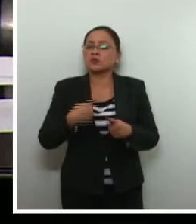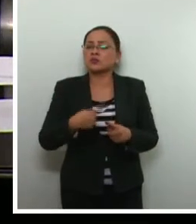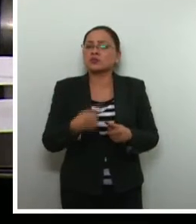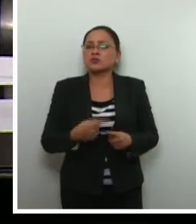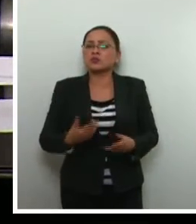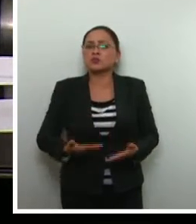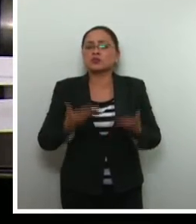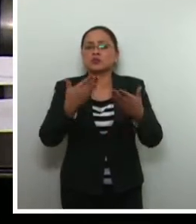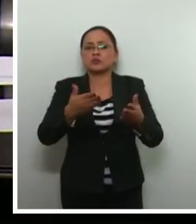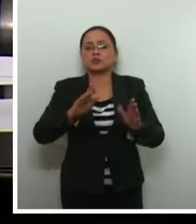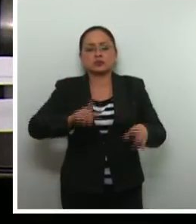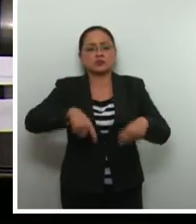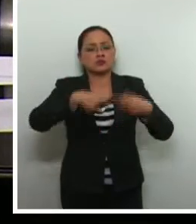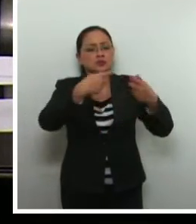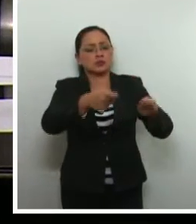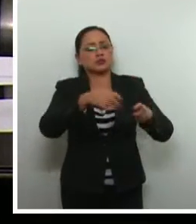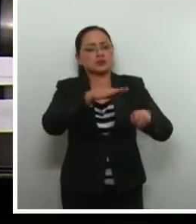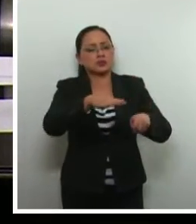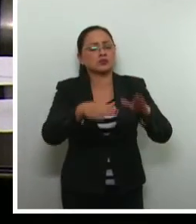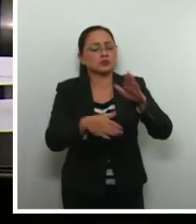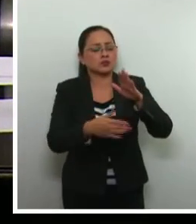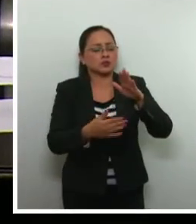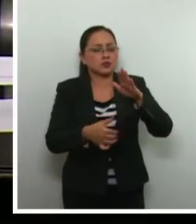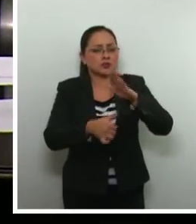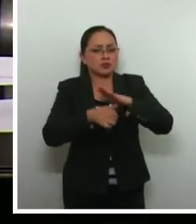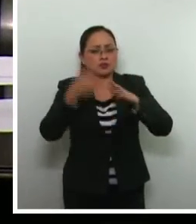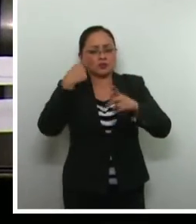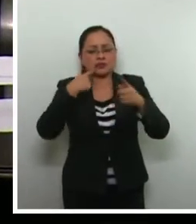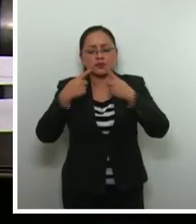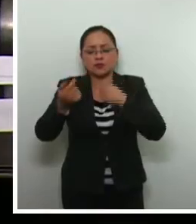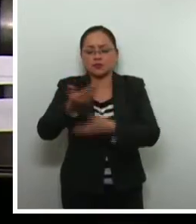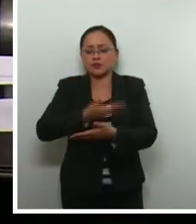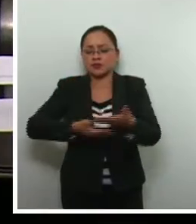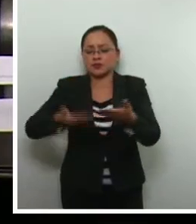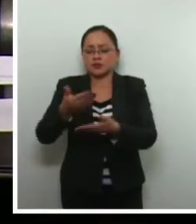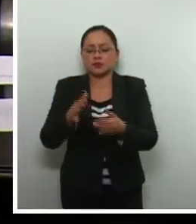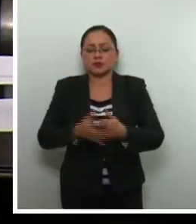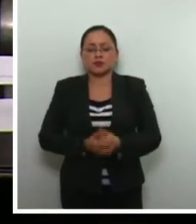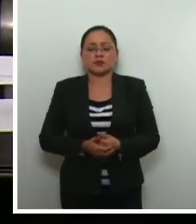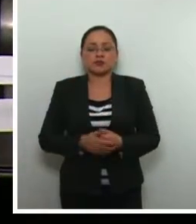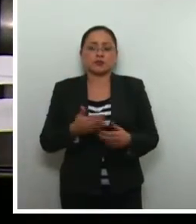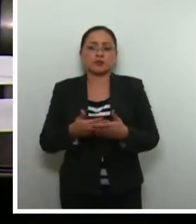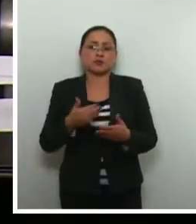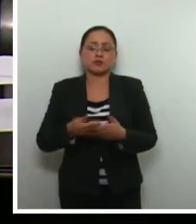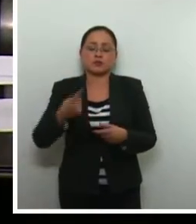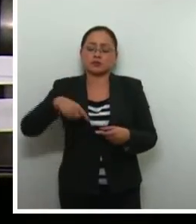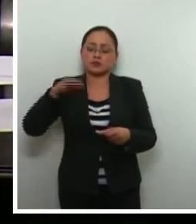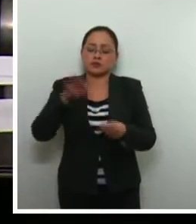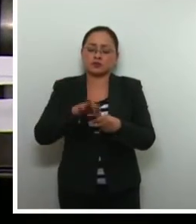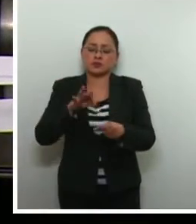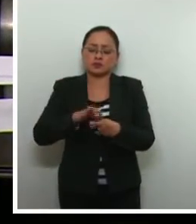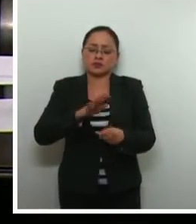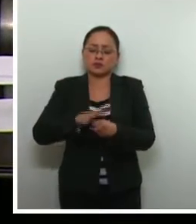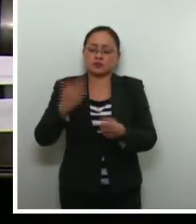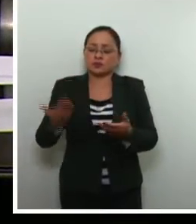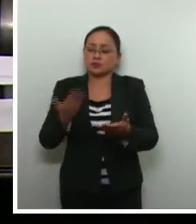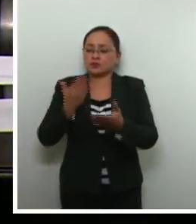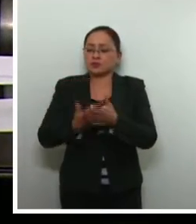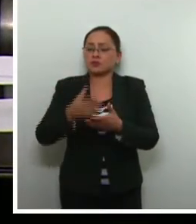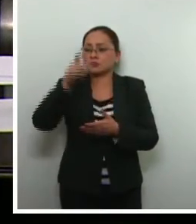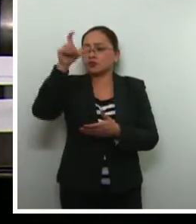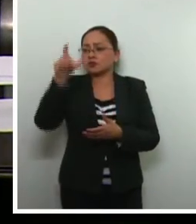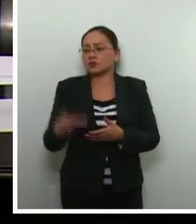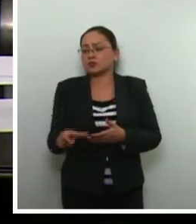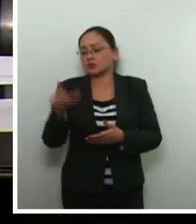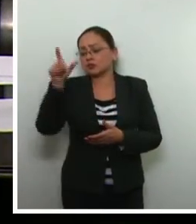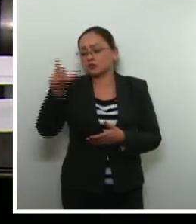de lo remitido a la mesa de consulta. Y lo que votamos fue la propuesta en